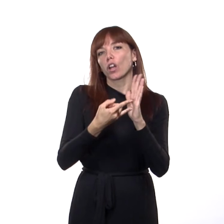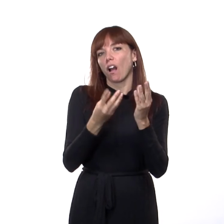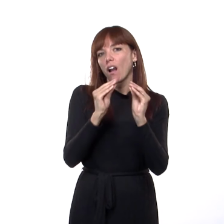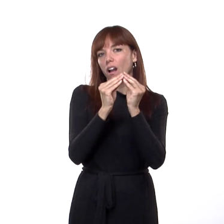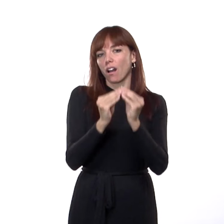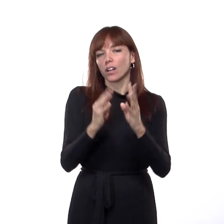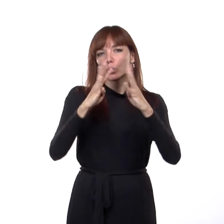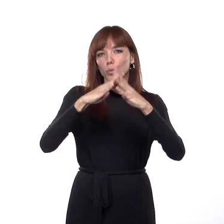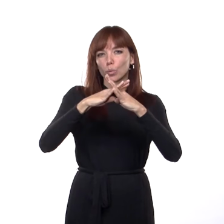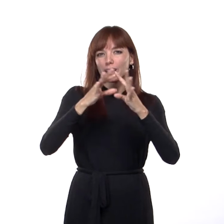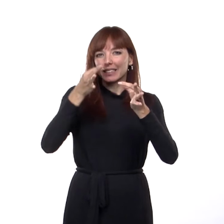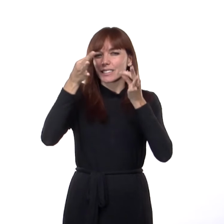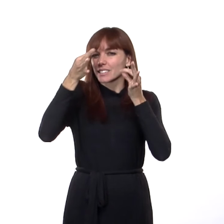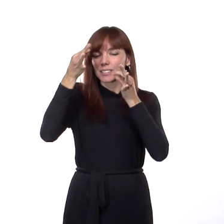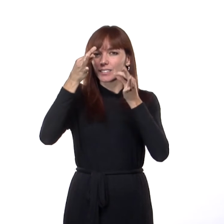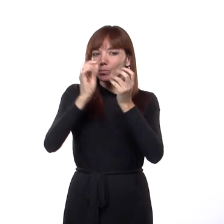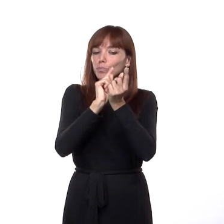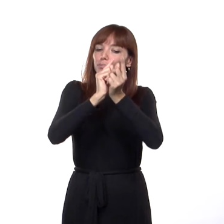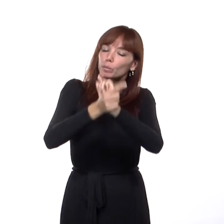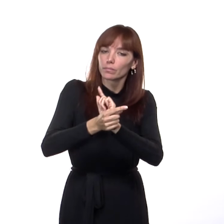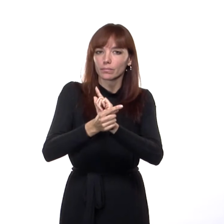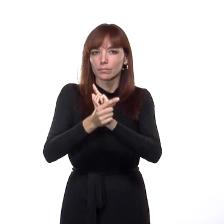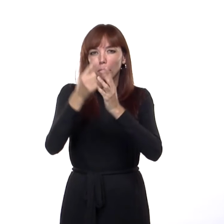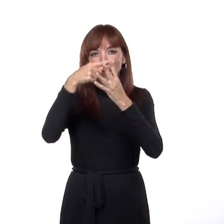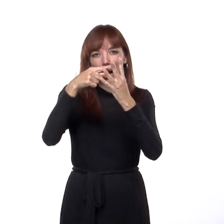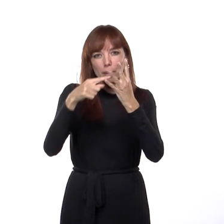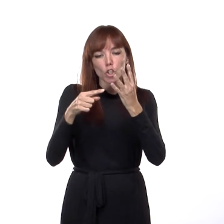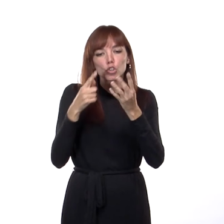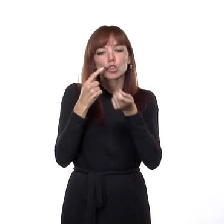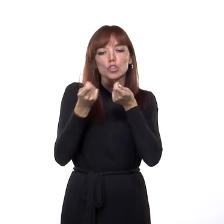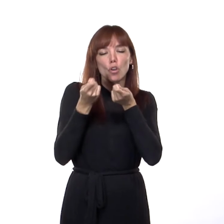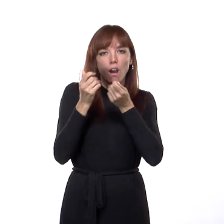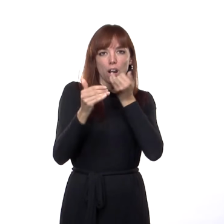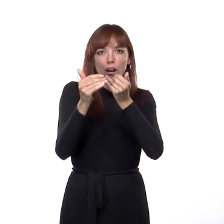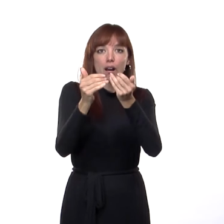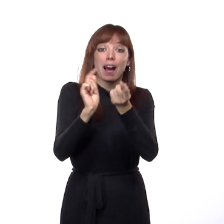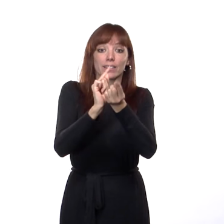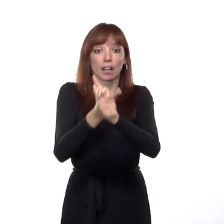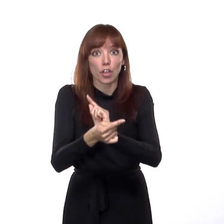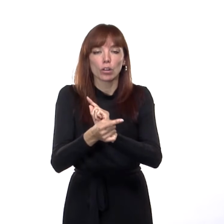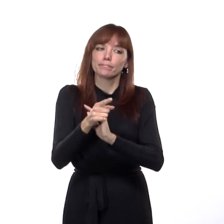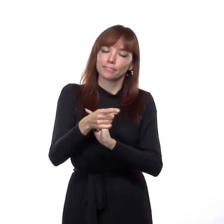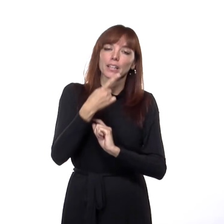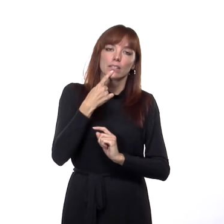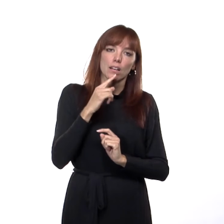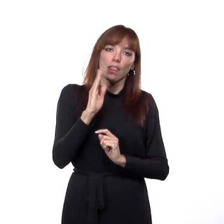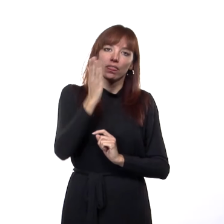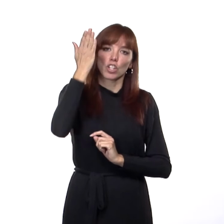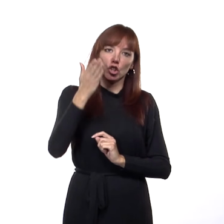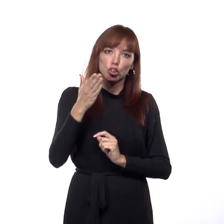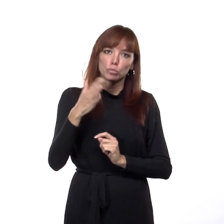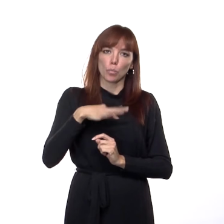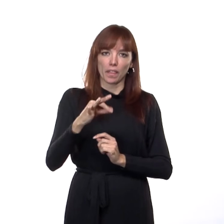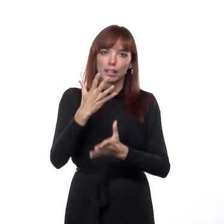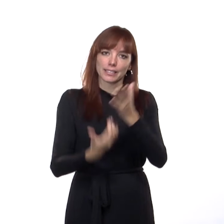infraestructuras críticas son las modificaciones de parámetros que controlan los procesos la alteración de esos parámetros lo que hablábamos y alteración de las